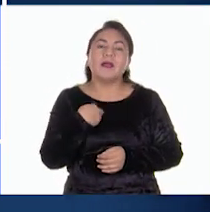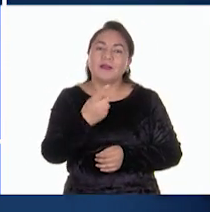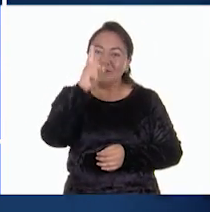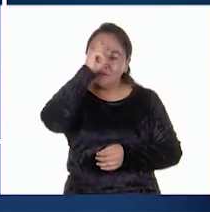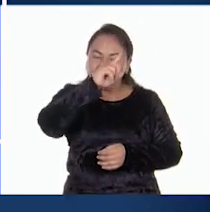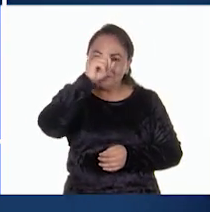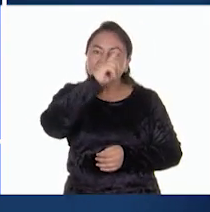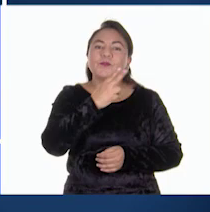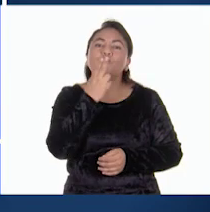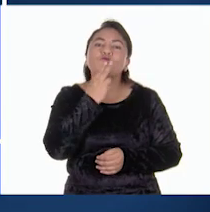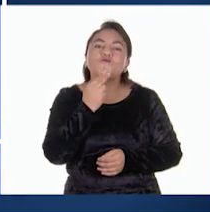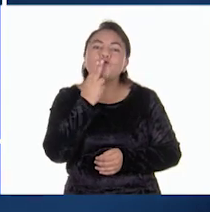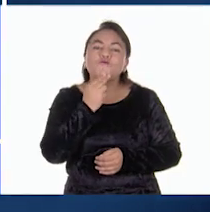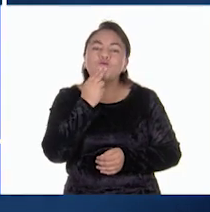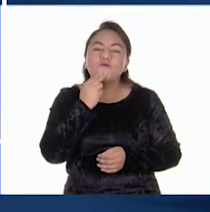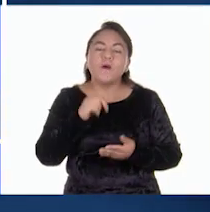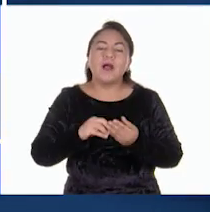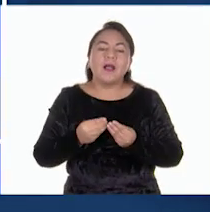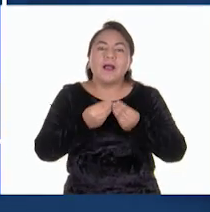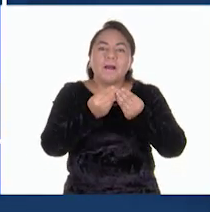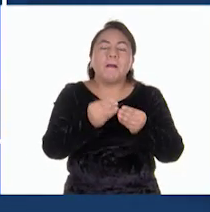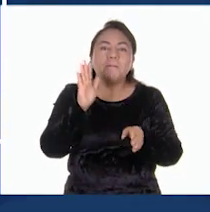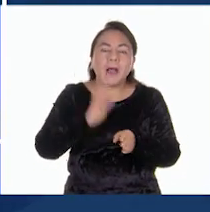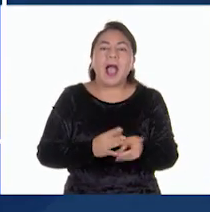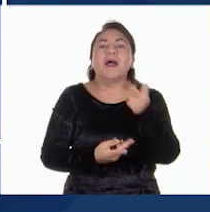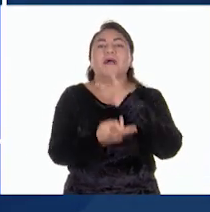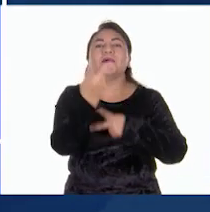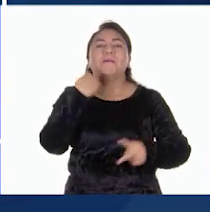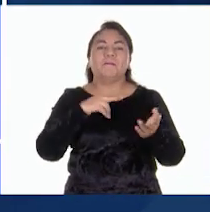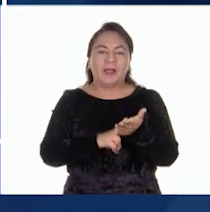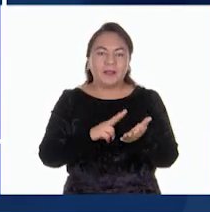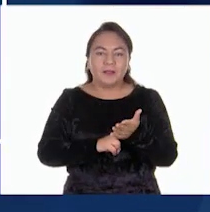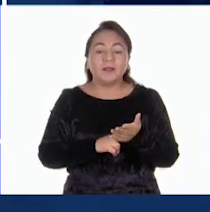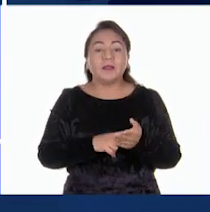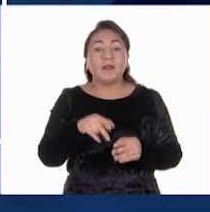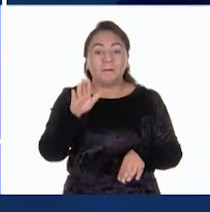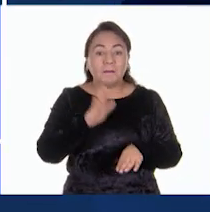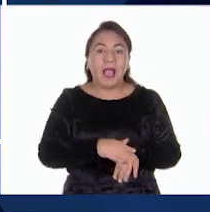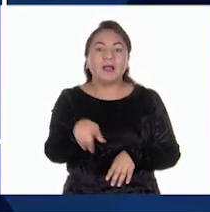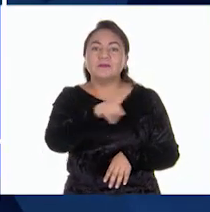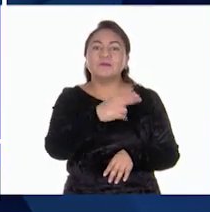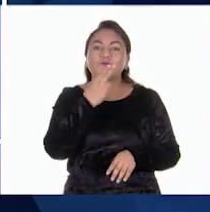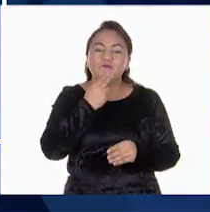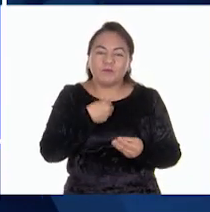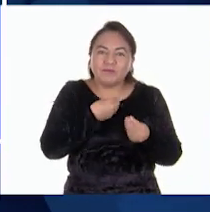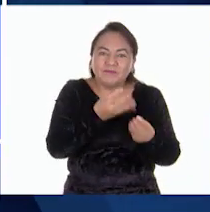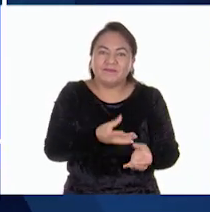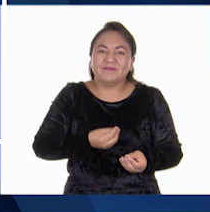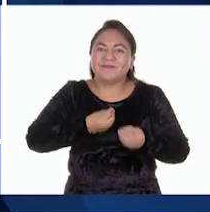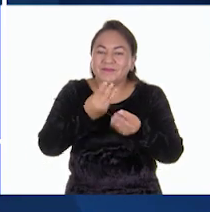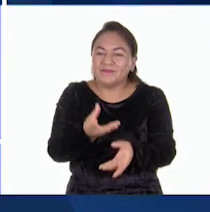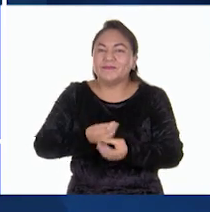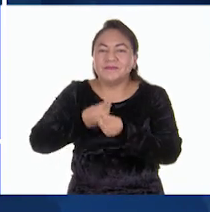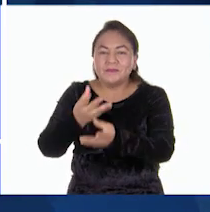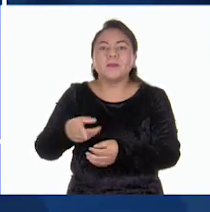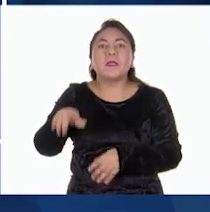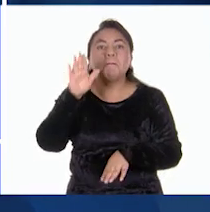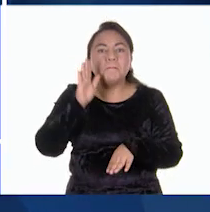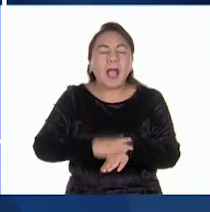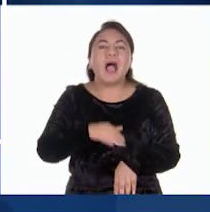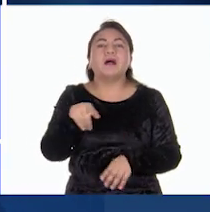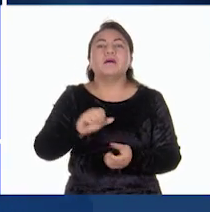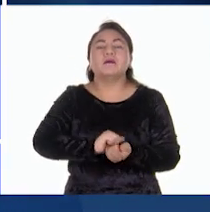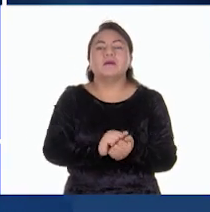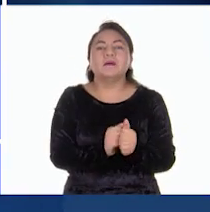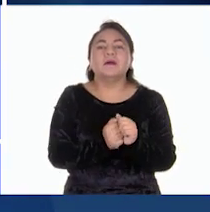golosinas azucaradas que devuelven con creces su valor. Mientras más calorías se añadan a la dieta del niño, más kilovatios